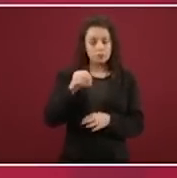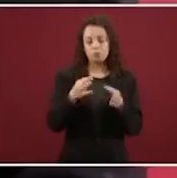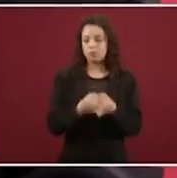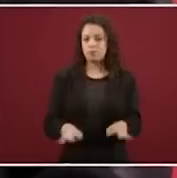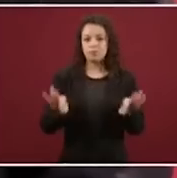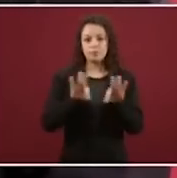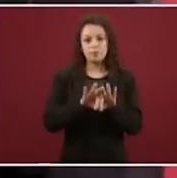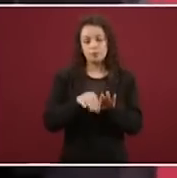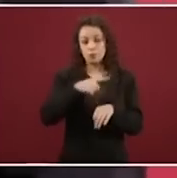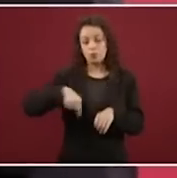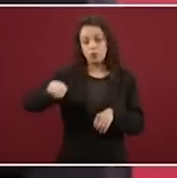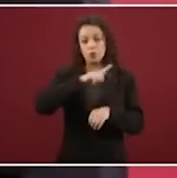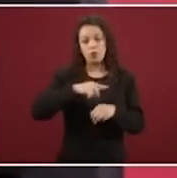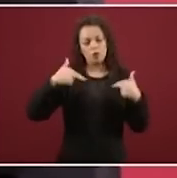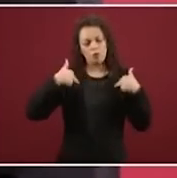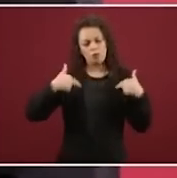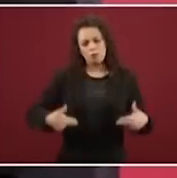el humanismo.